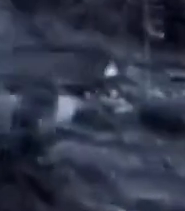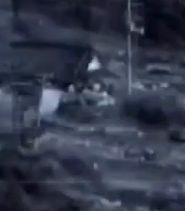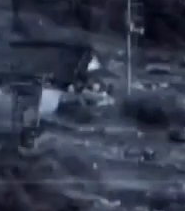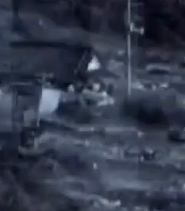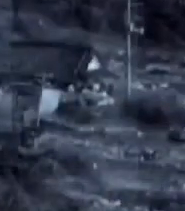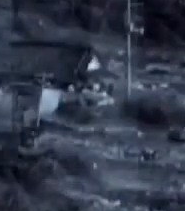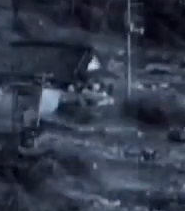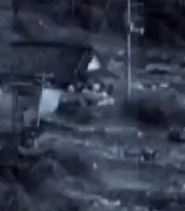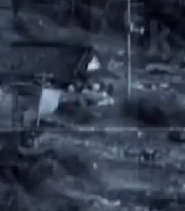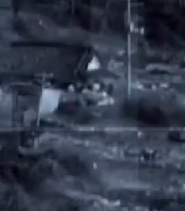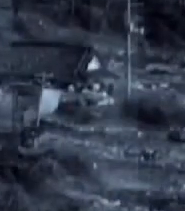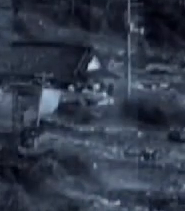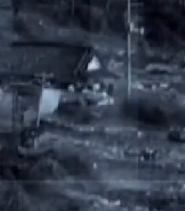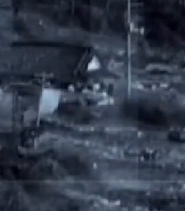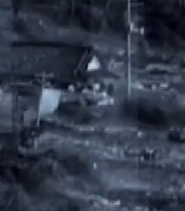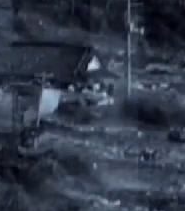estudios i